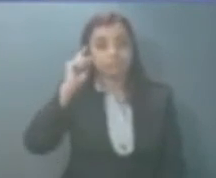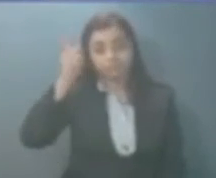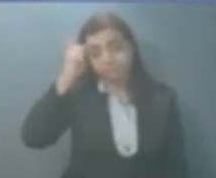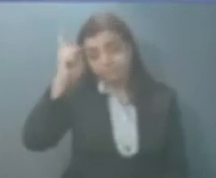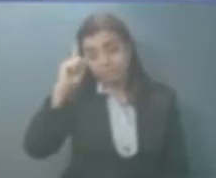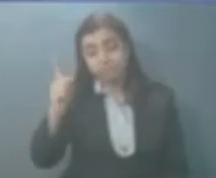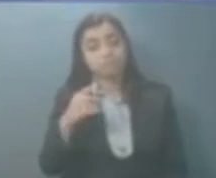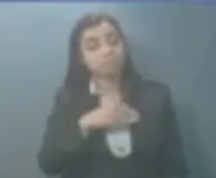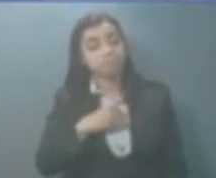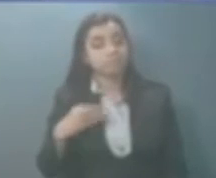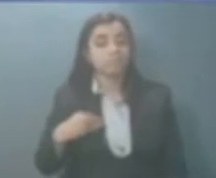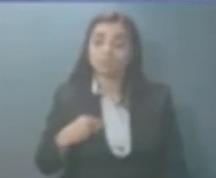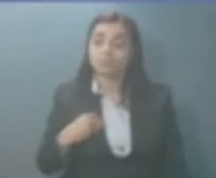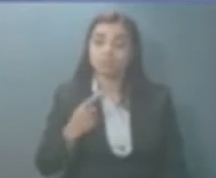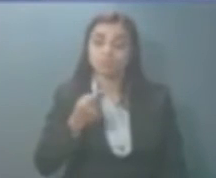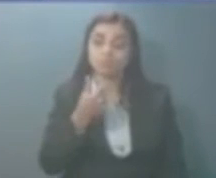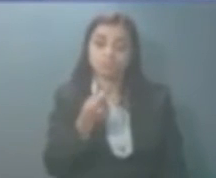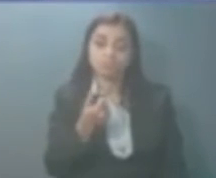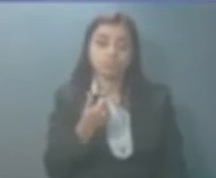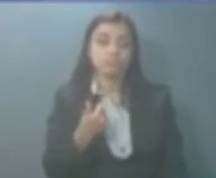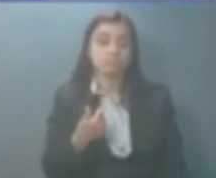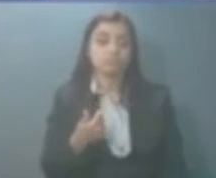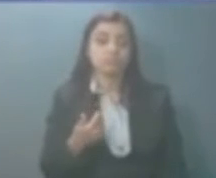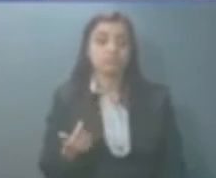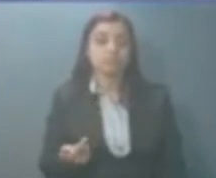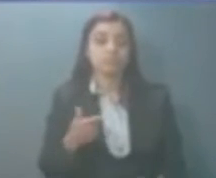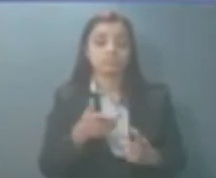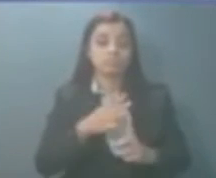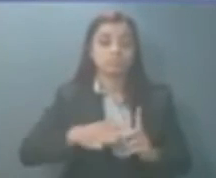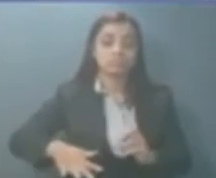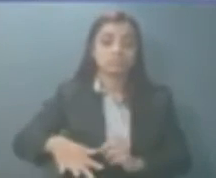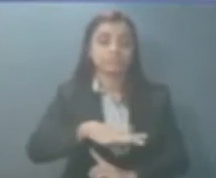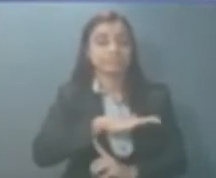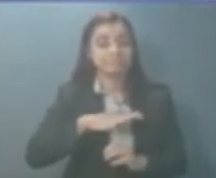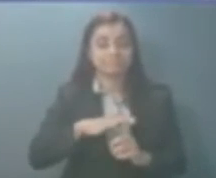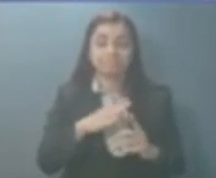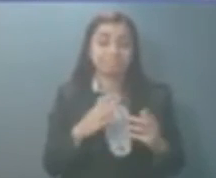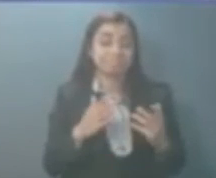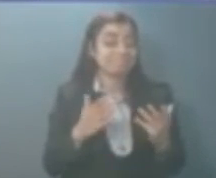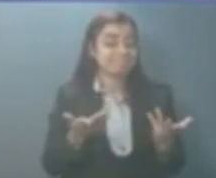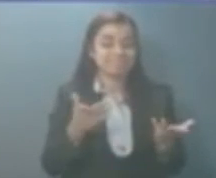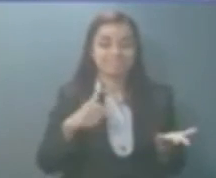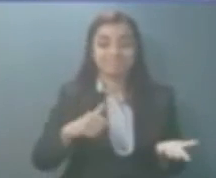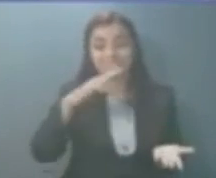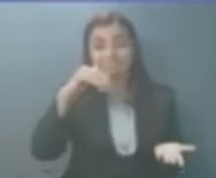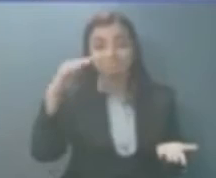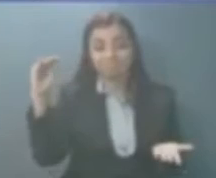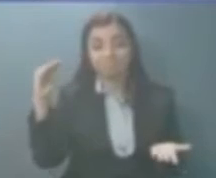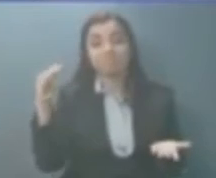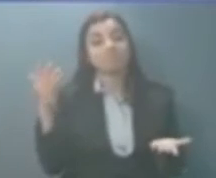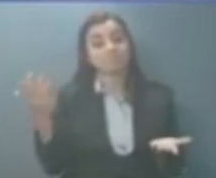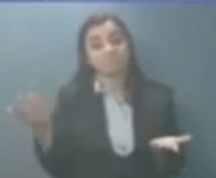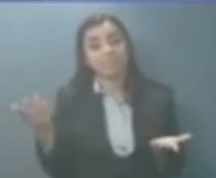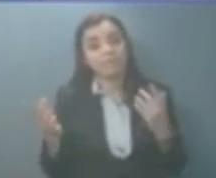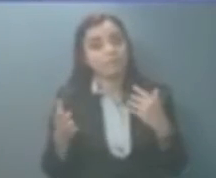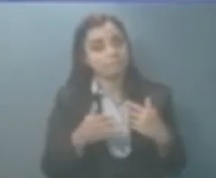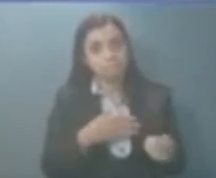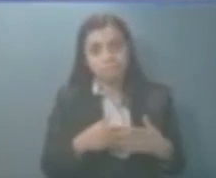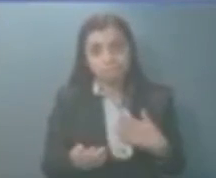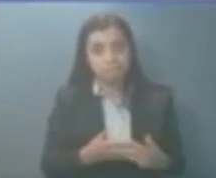docentes, médicos y policías, independientemente de la situación que esté viviendo el país, estas se mantengan.